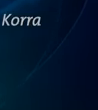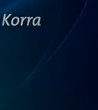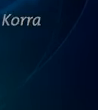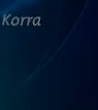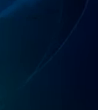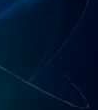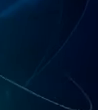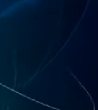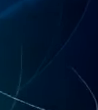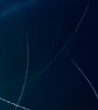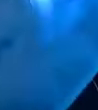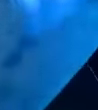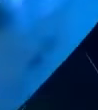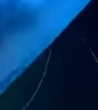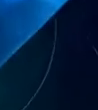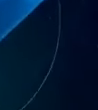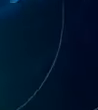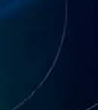leyenda de Korra.